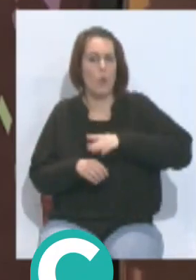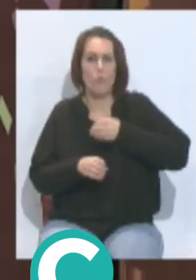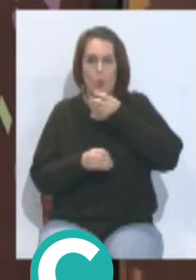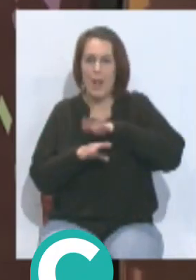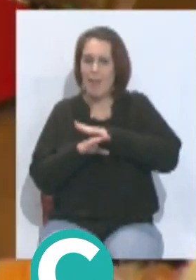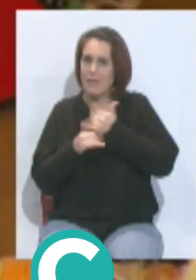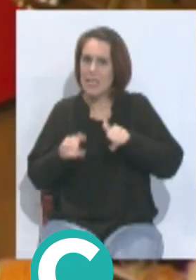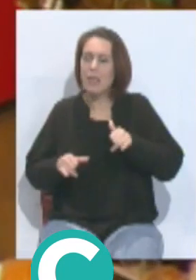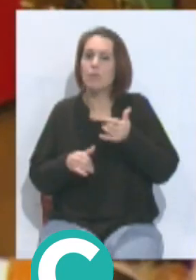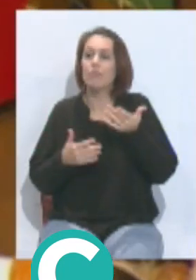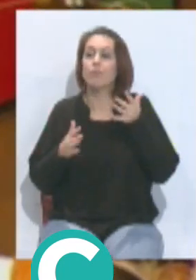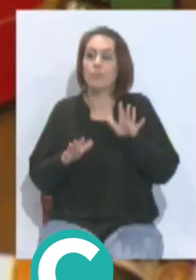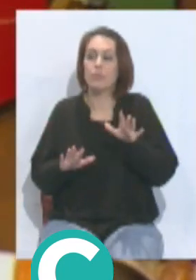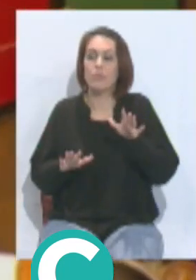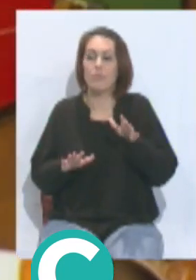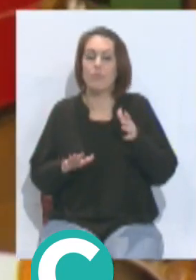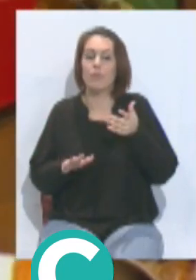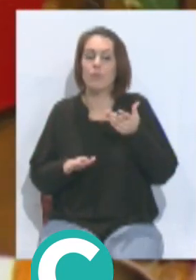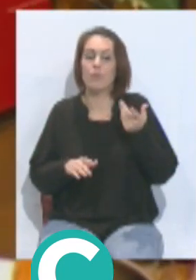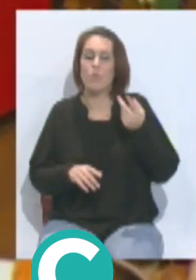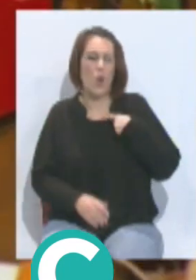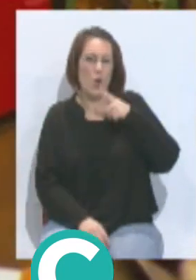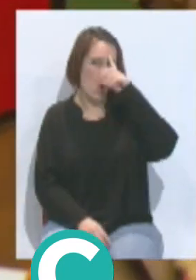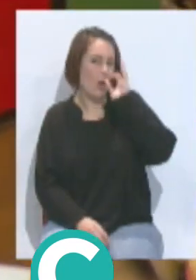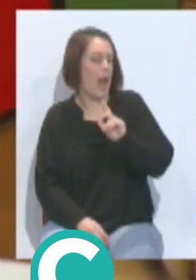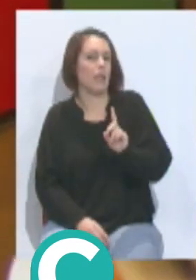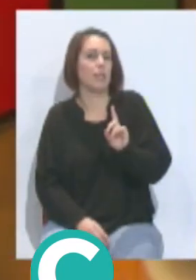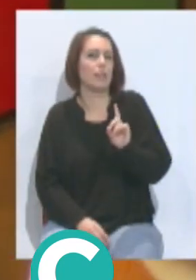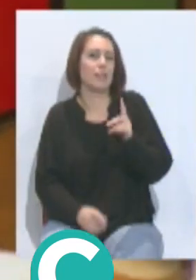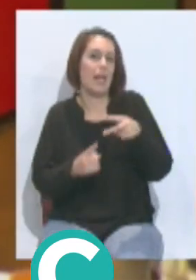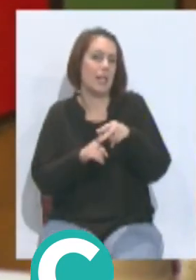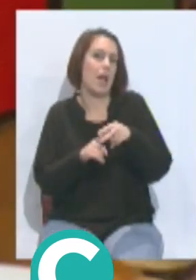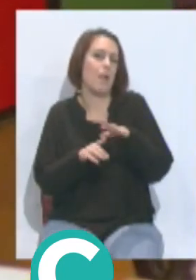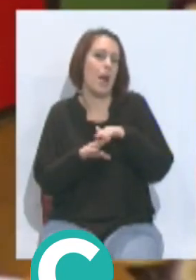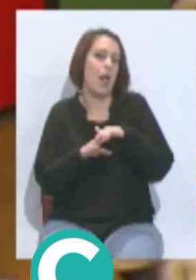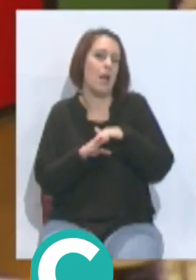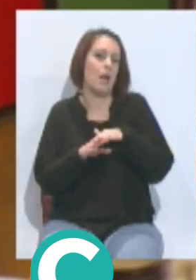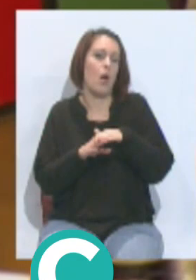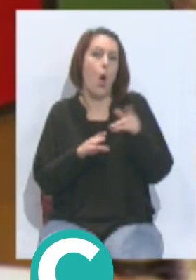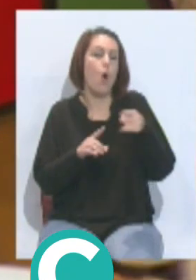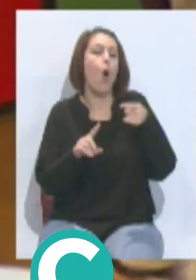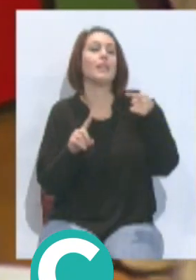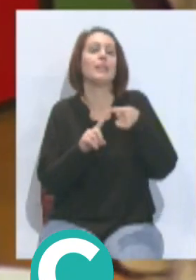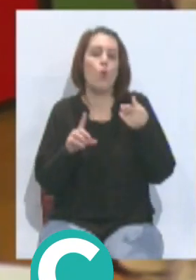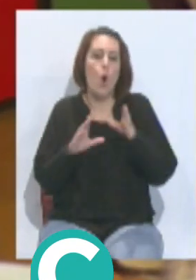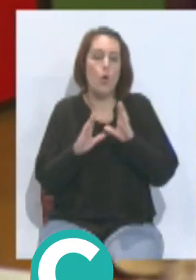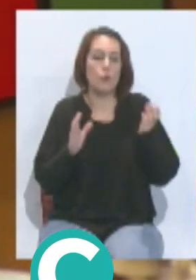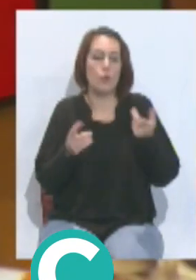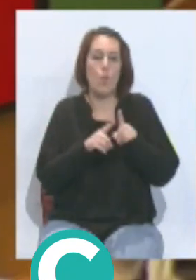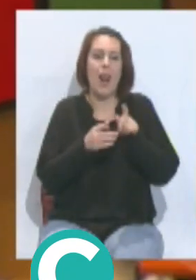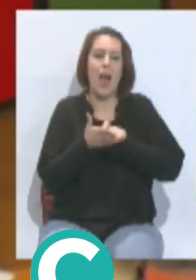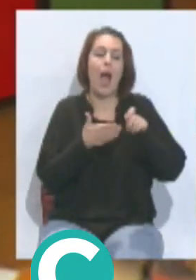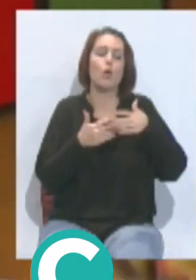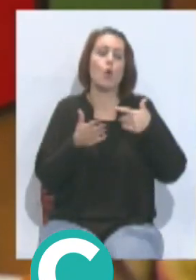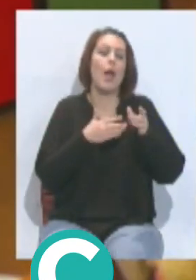De cualquier forma, Miriam, no creas tampoco que el taller está destinado, que la finalidad última del taller es crear autores o autoras,